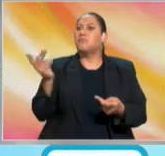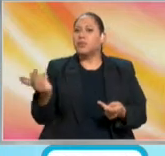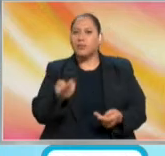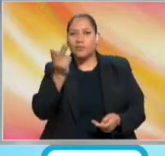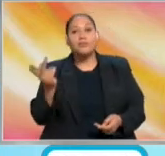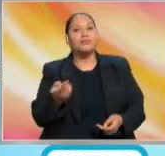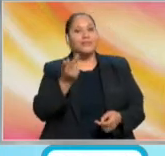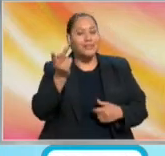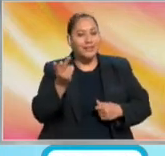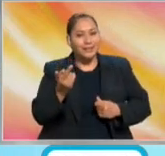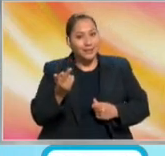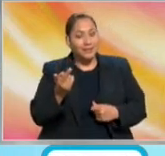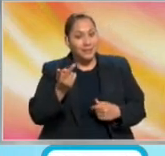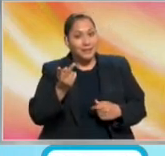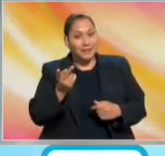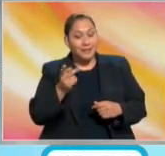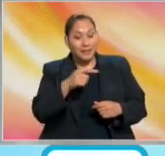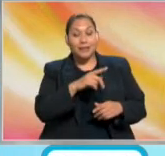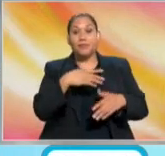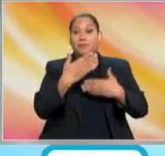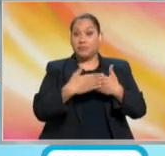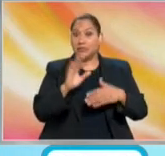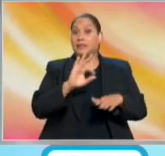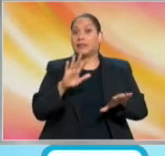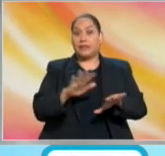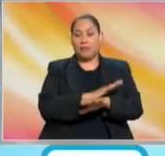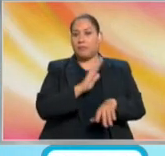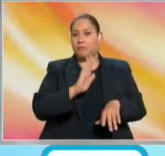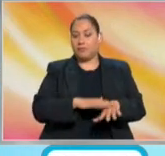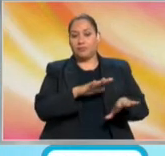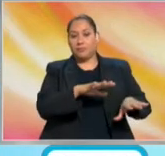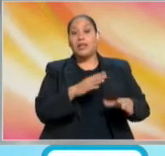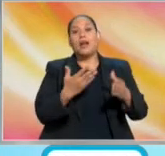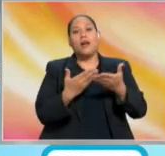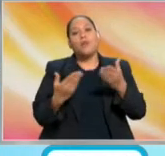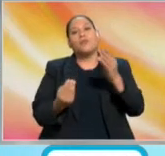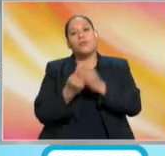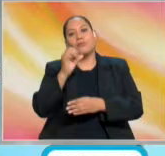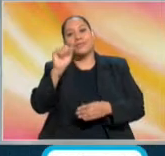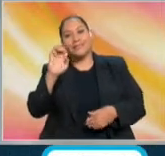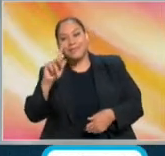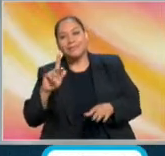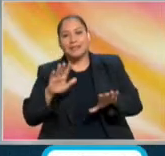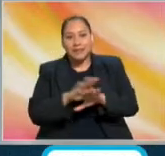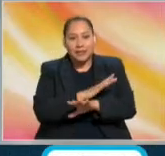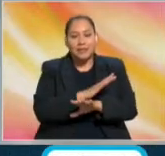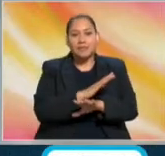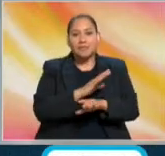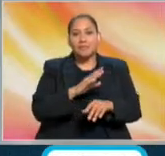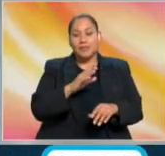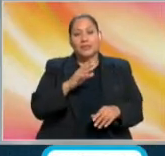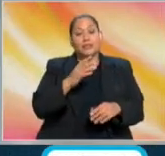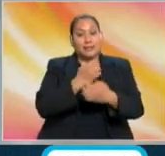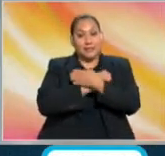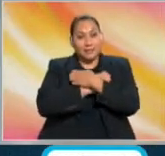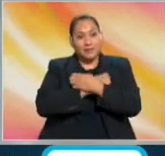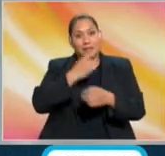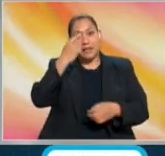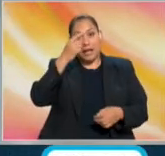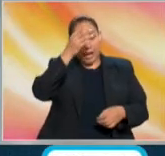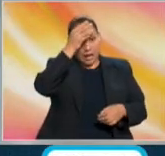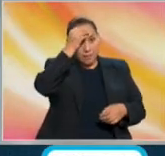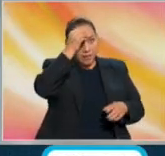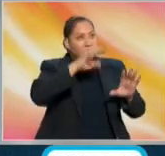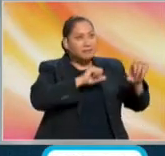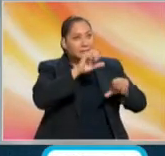estamos hablando de que todavía va a haber un cambio más grande por estos modelos educativos de los que se habla hoy, de aprender a aprender. Oye, Alicia, pero aunque suene yo a